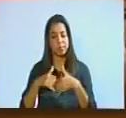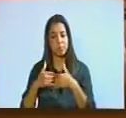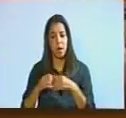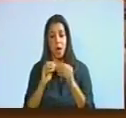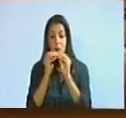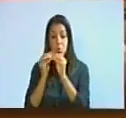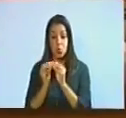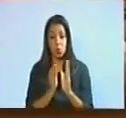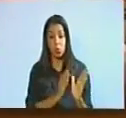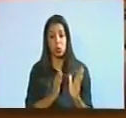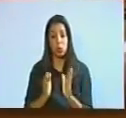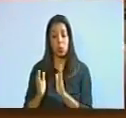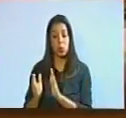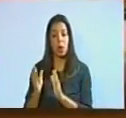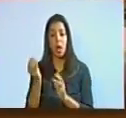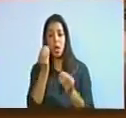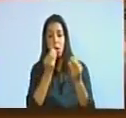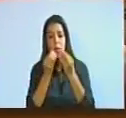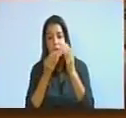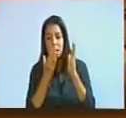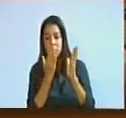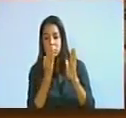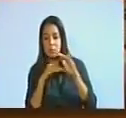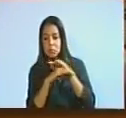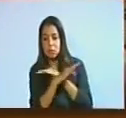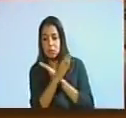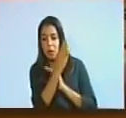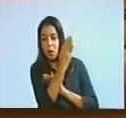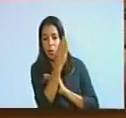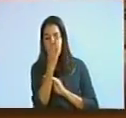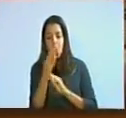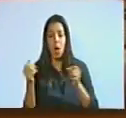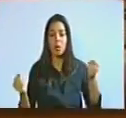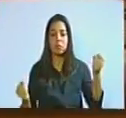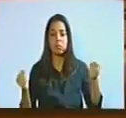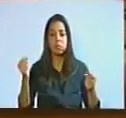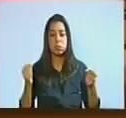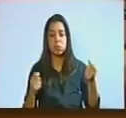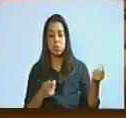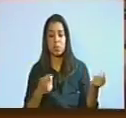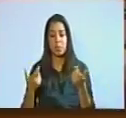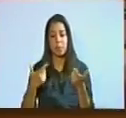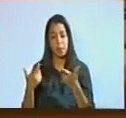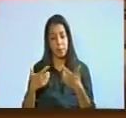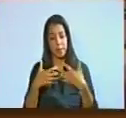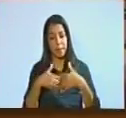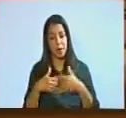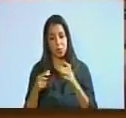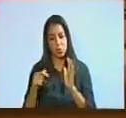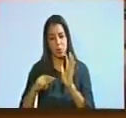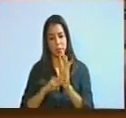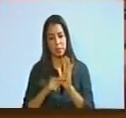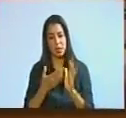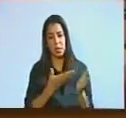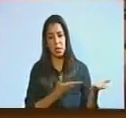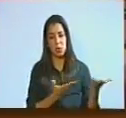acondicionamiento, almacenamiento, transporte, manufactura,